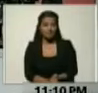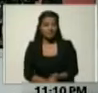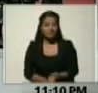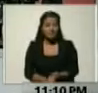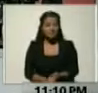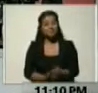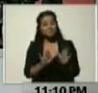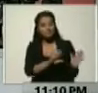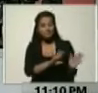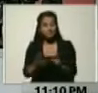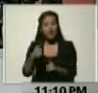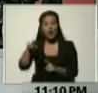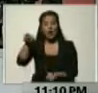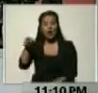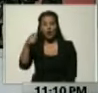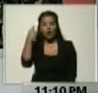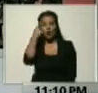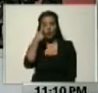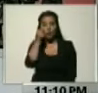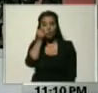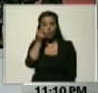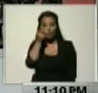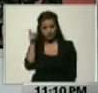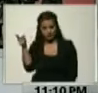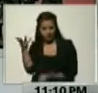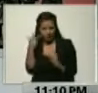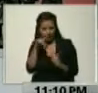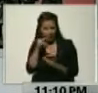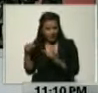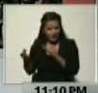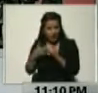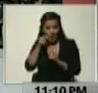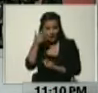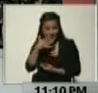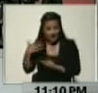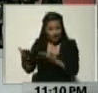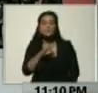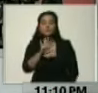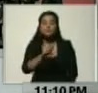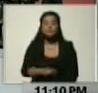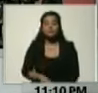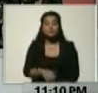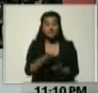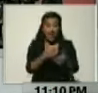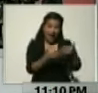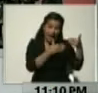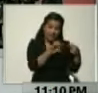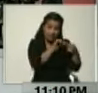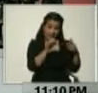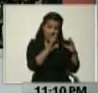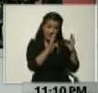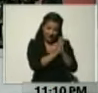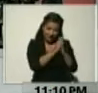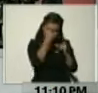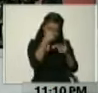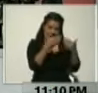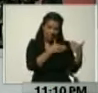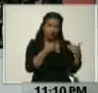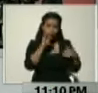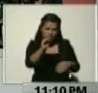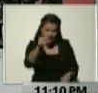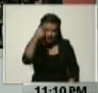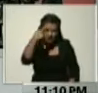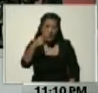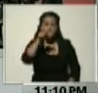El patriota Buen Ojo nos informa. Diosdado, antes de la semana de presencia de agentes españoles en Venezuela, que después,